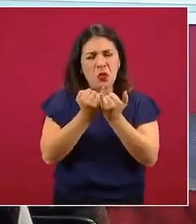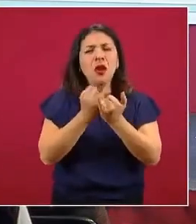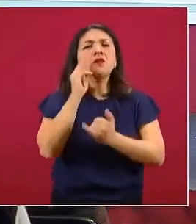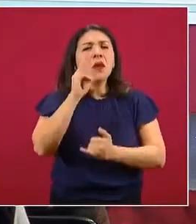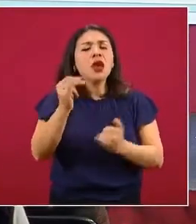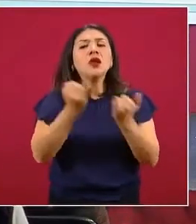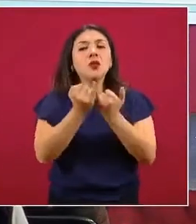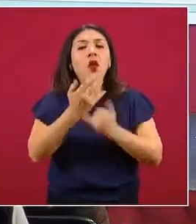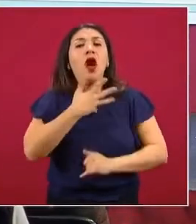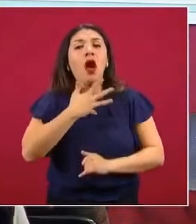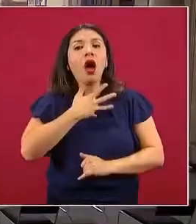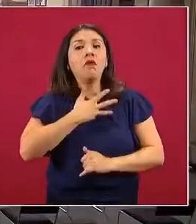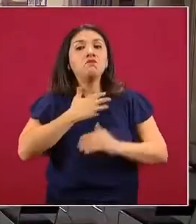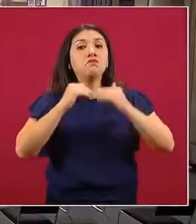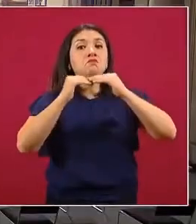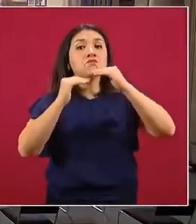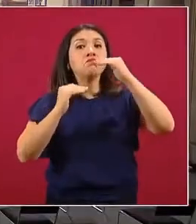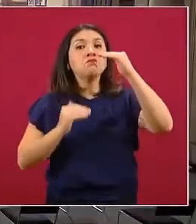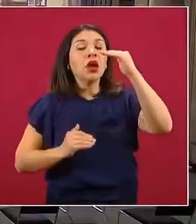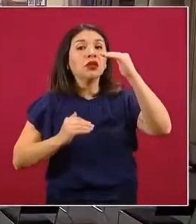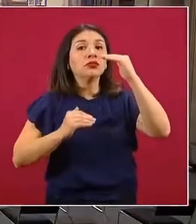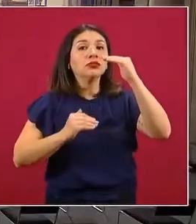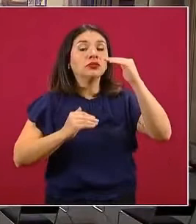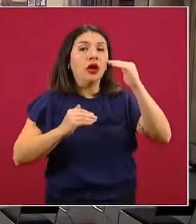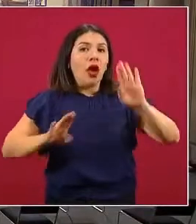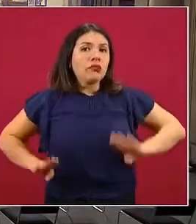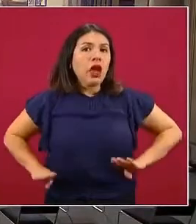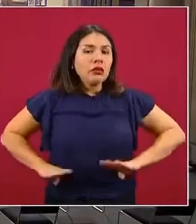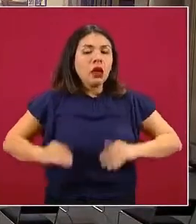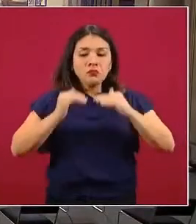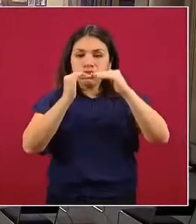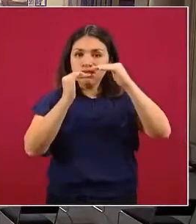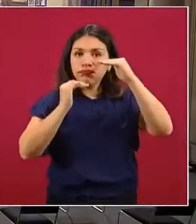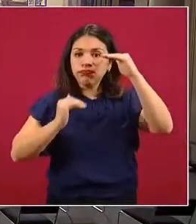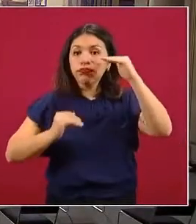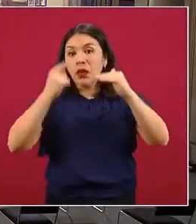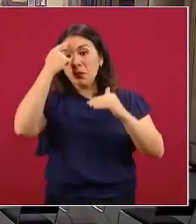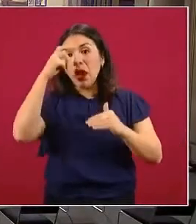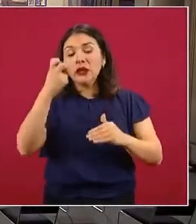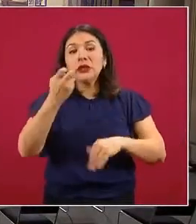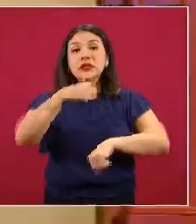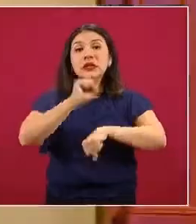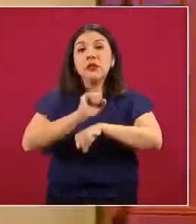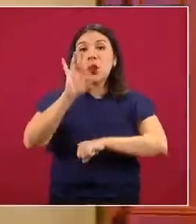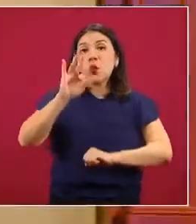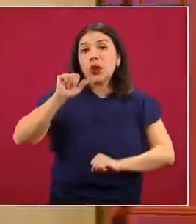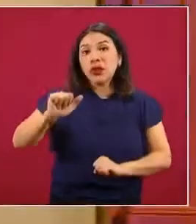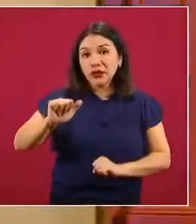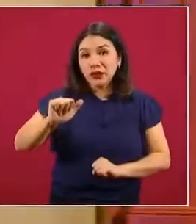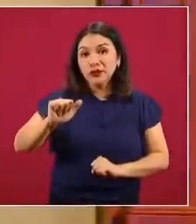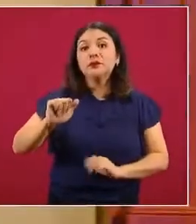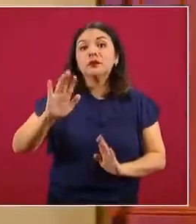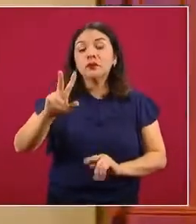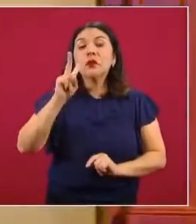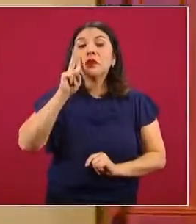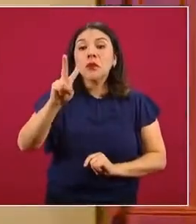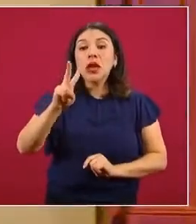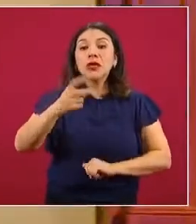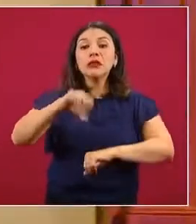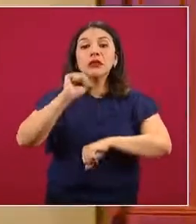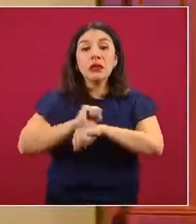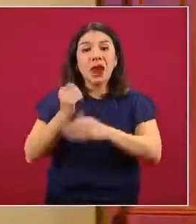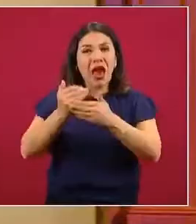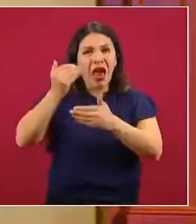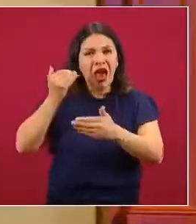también vemos una disminución y una tendencia descendente para efectos de la semana 46. Ya veíamos que las 2